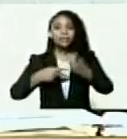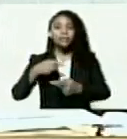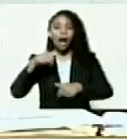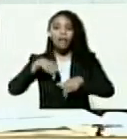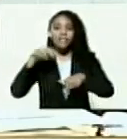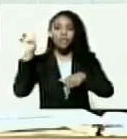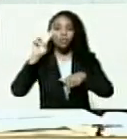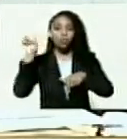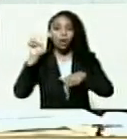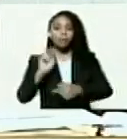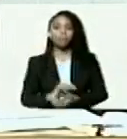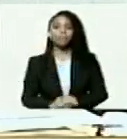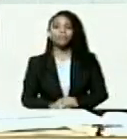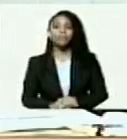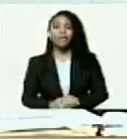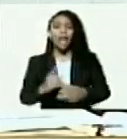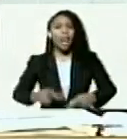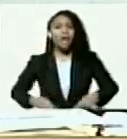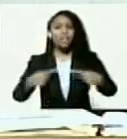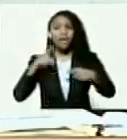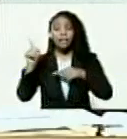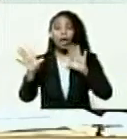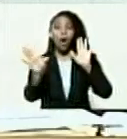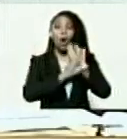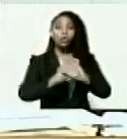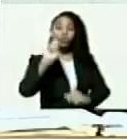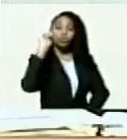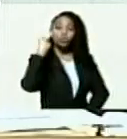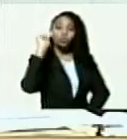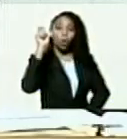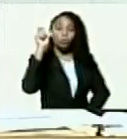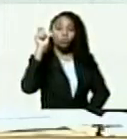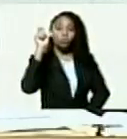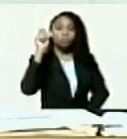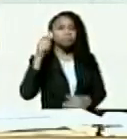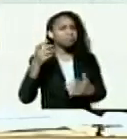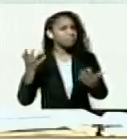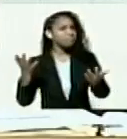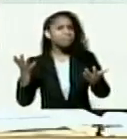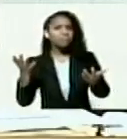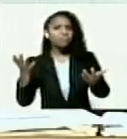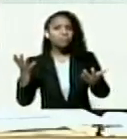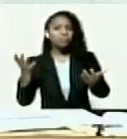Venezuela, de la vida de esta Constitución que